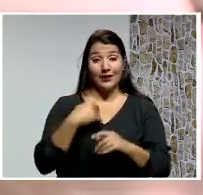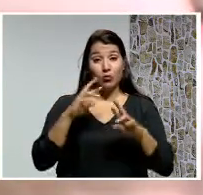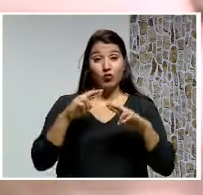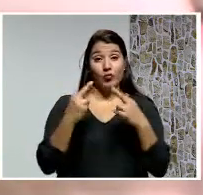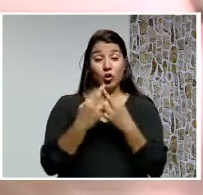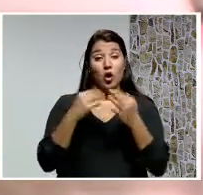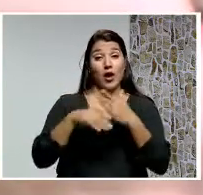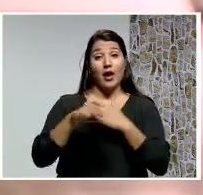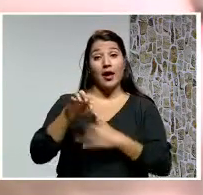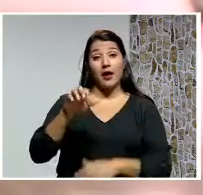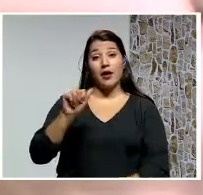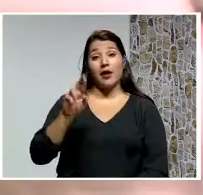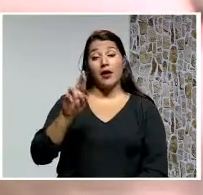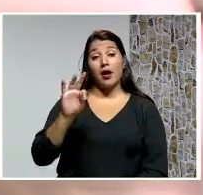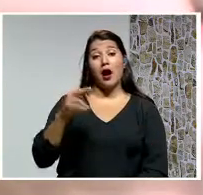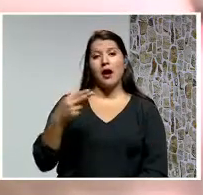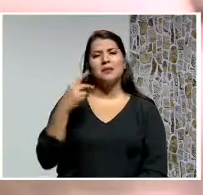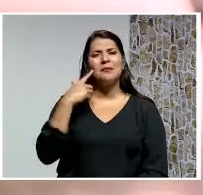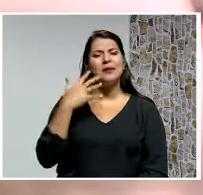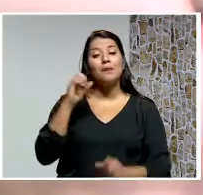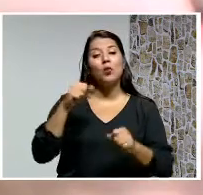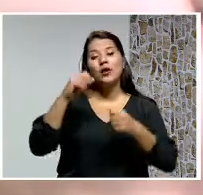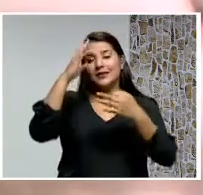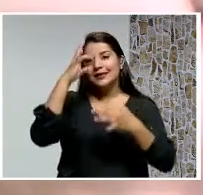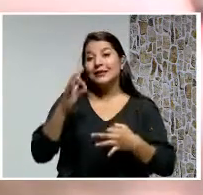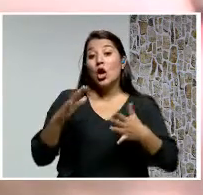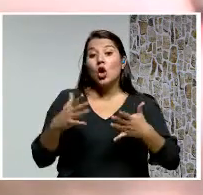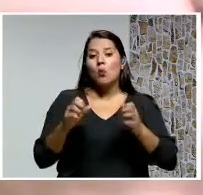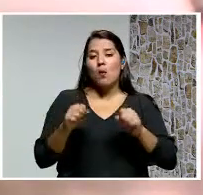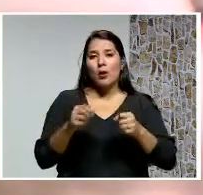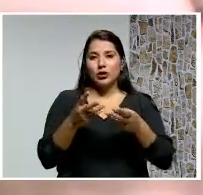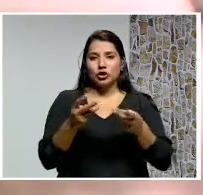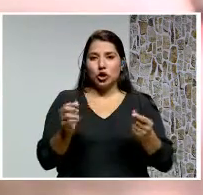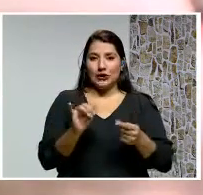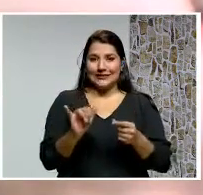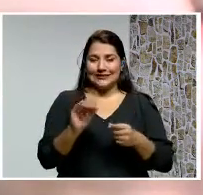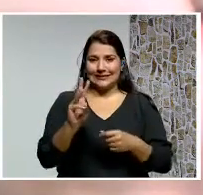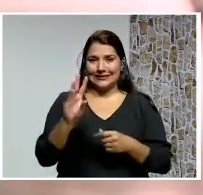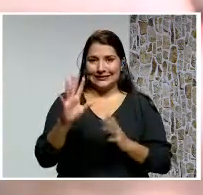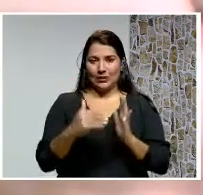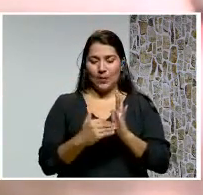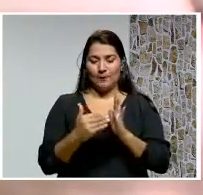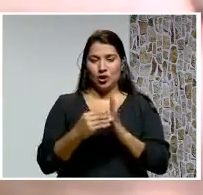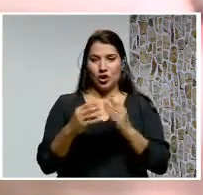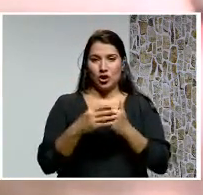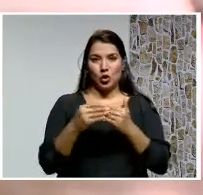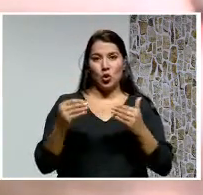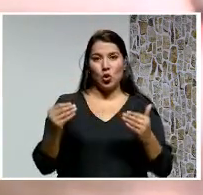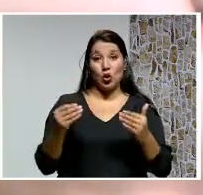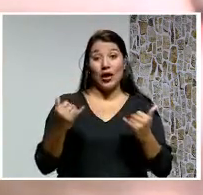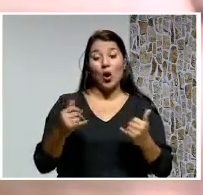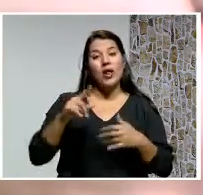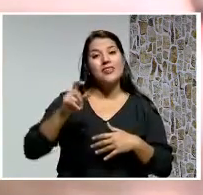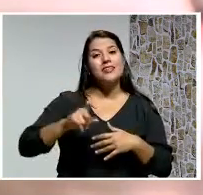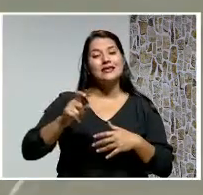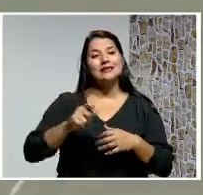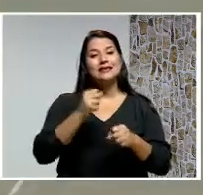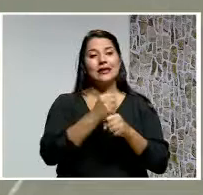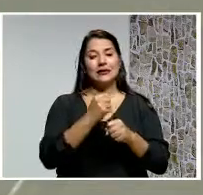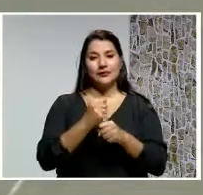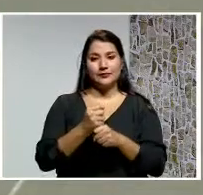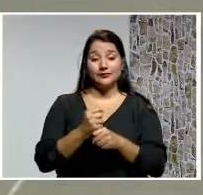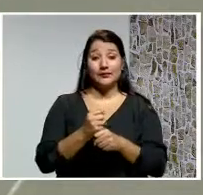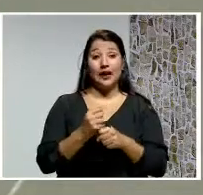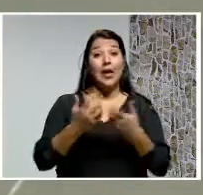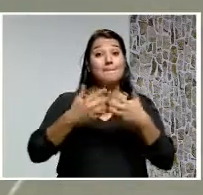para definir de una vez por todas de qué manera se va a solucionar esos 65 millones de dólares que requieren las obras. En